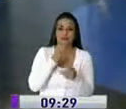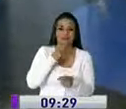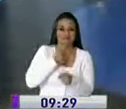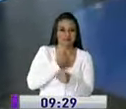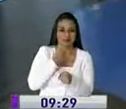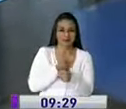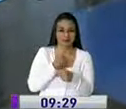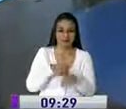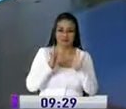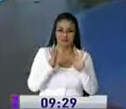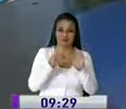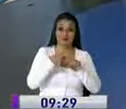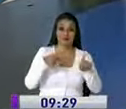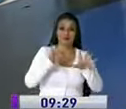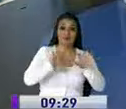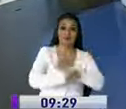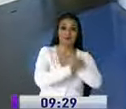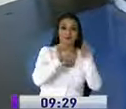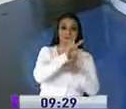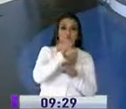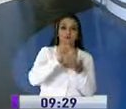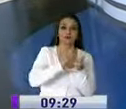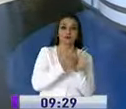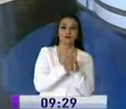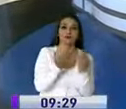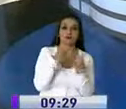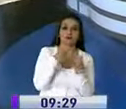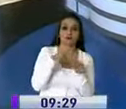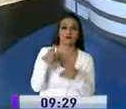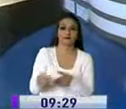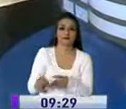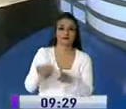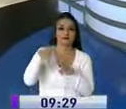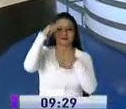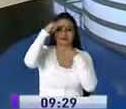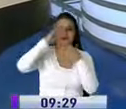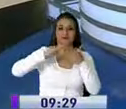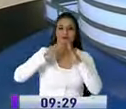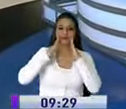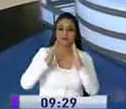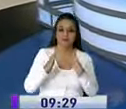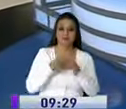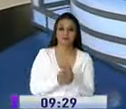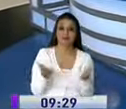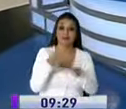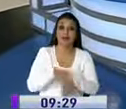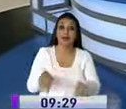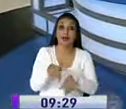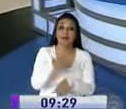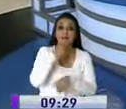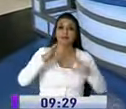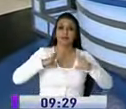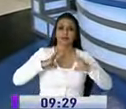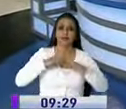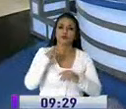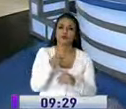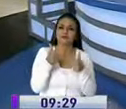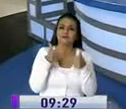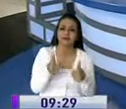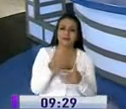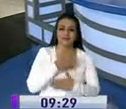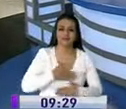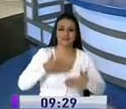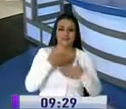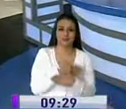Así es, desde las 6:55 de la mañana en el Comercio TV y luego en este, el primer noticiero de la comunidad. Ya se acaba, por favor, este feriado, así que viva lo que energía y sobre